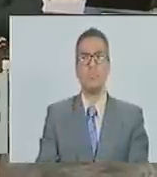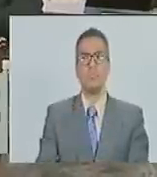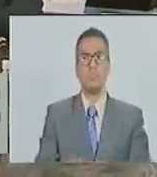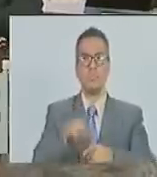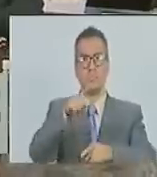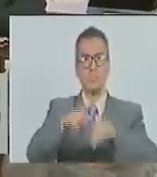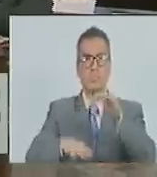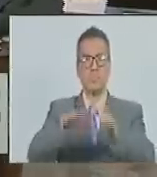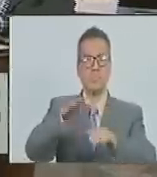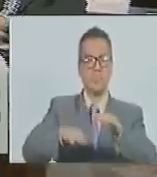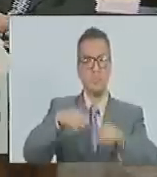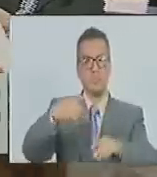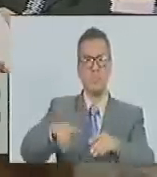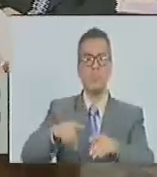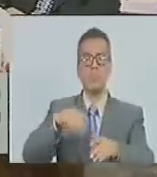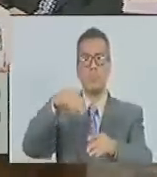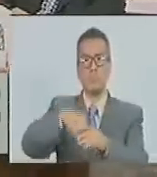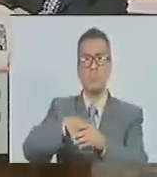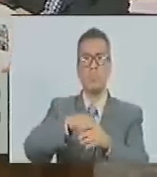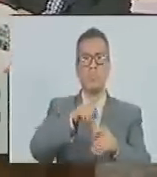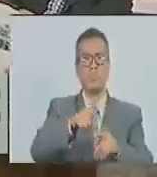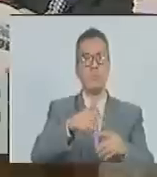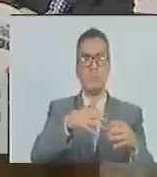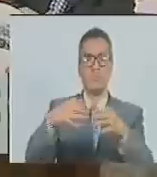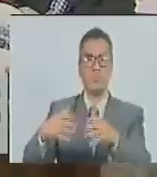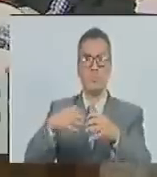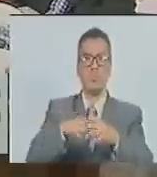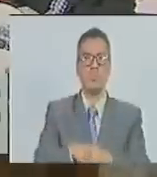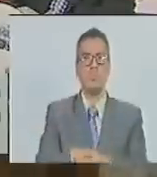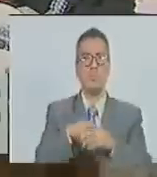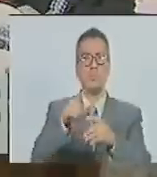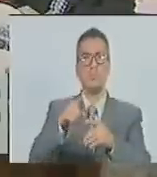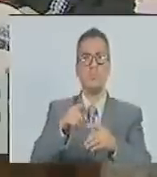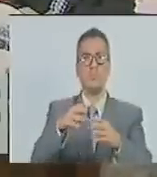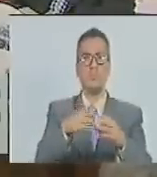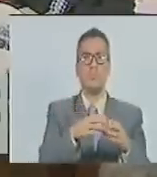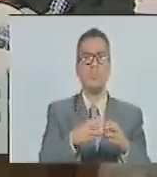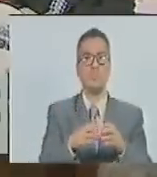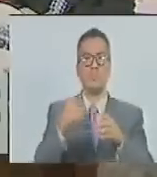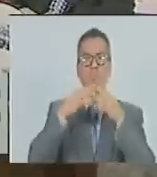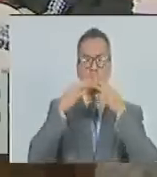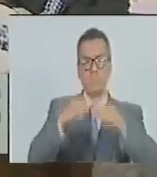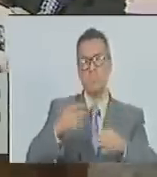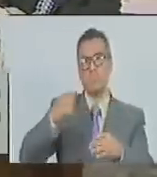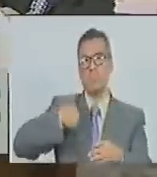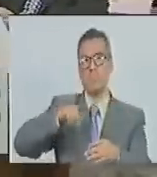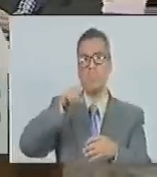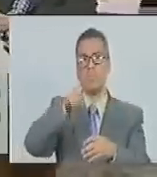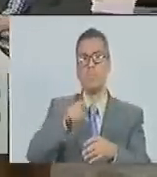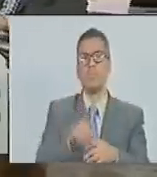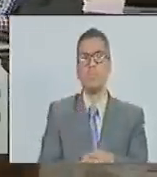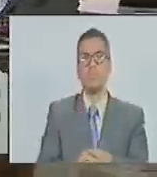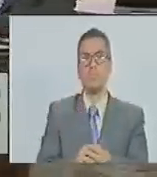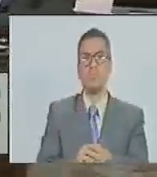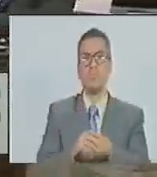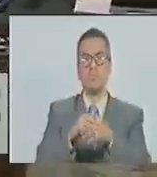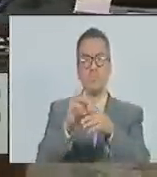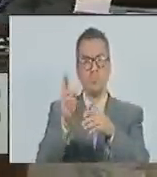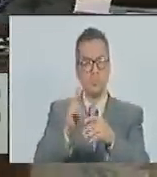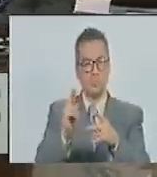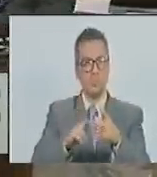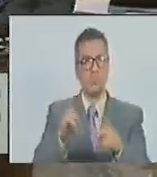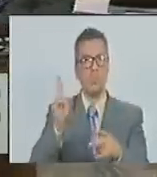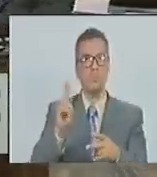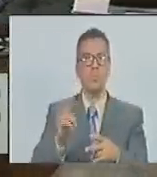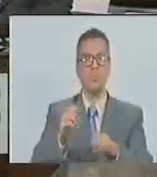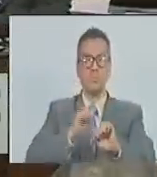este equilibrio democrático por el cual estamos peleando, esta posición que ciertamente tiene que ser de carácter republicano,